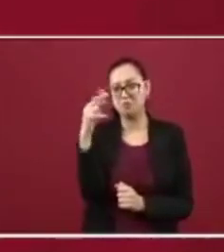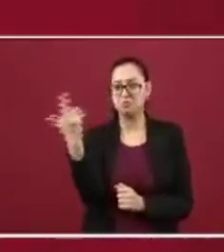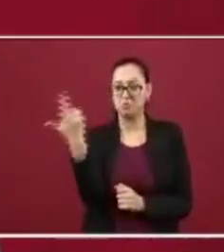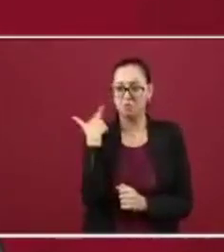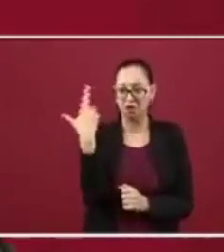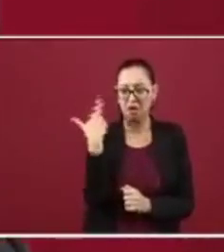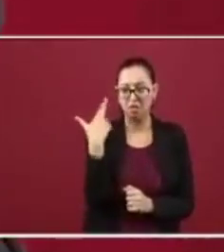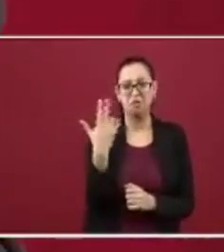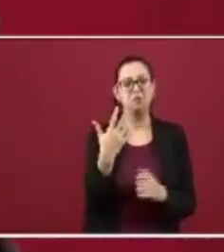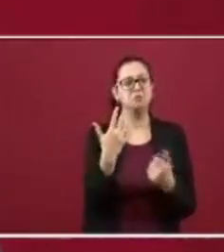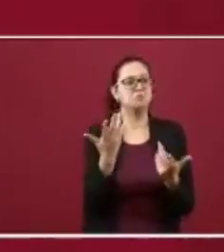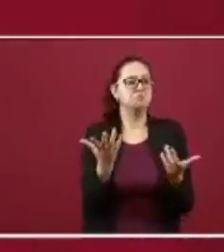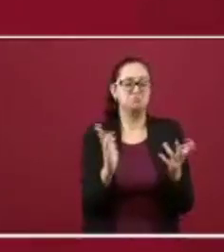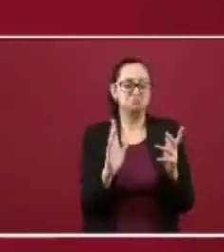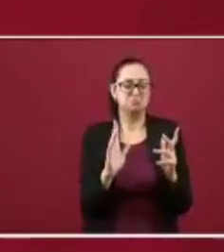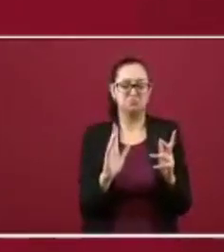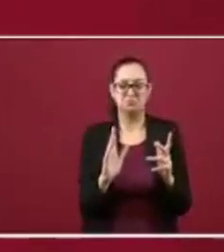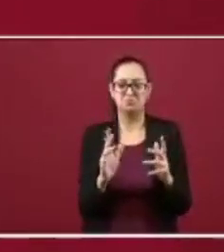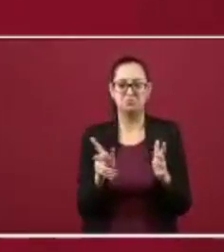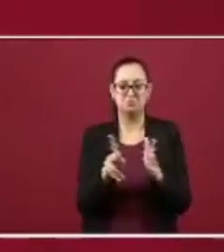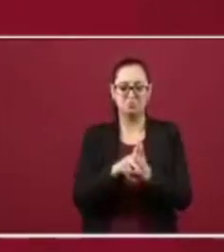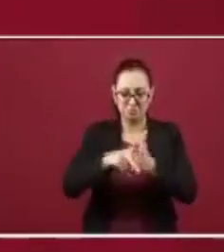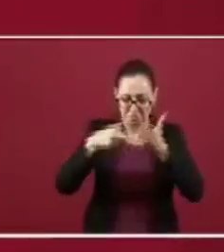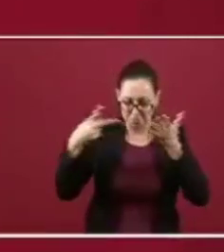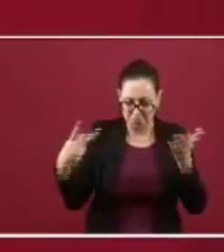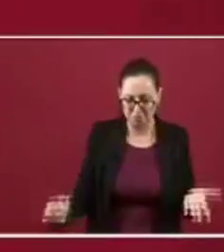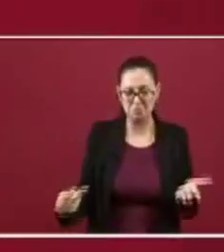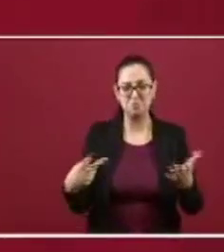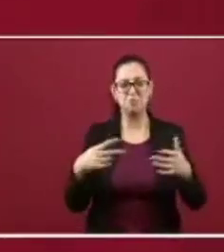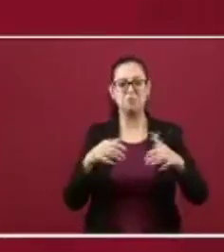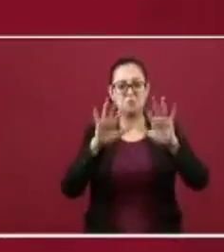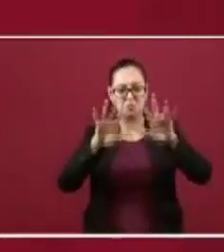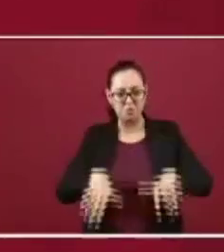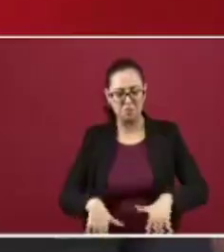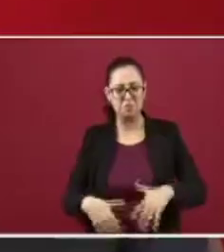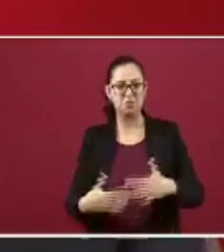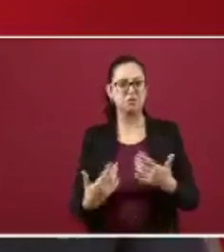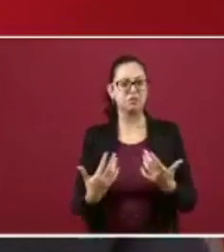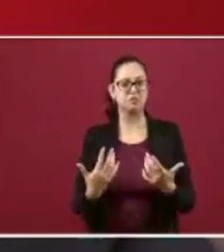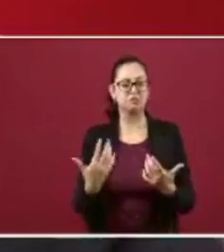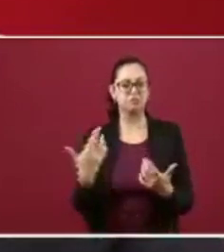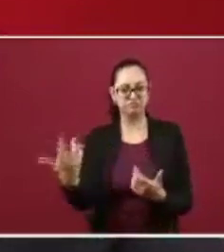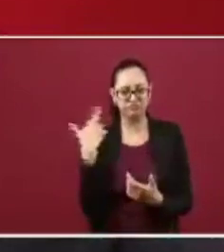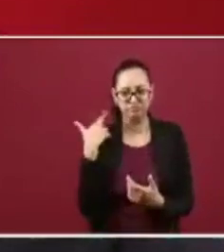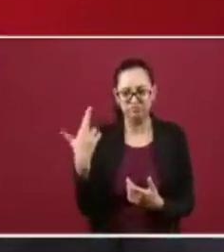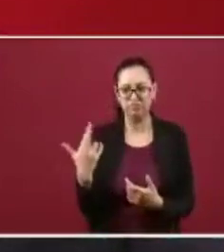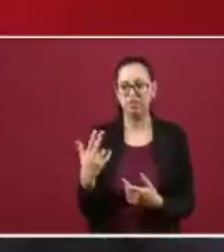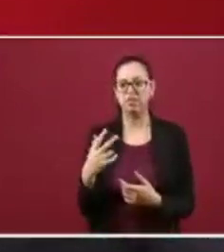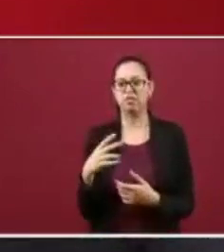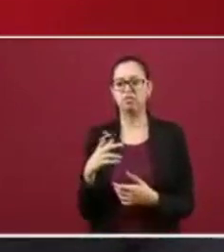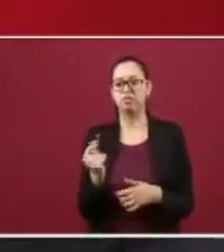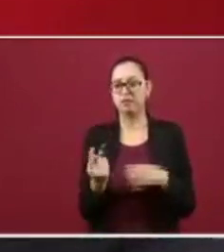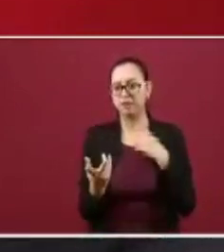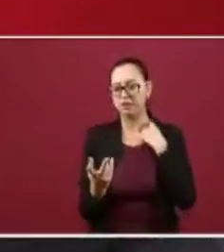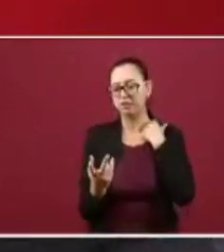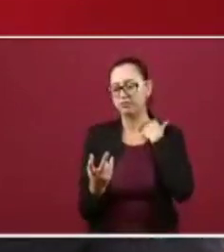de prensa escrita, radio, televisión,